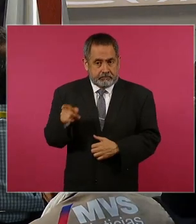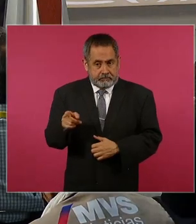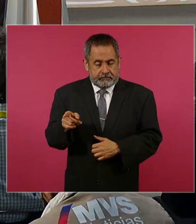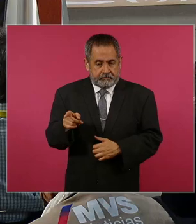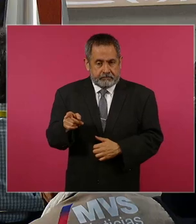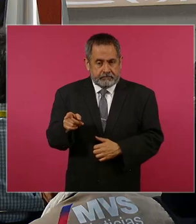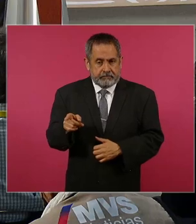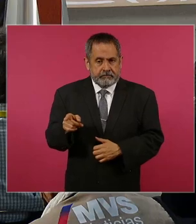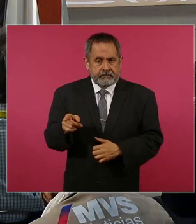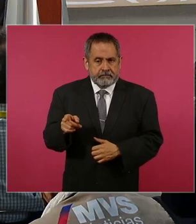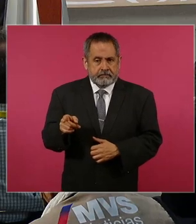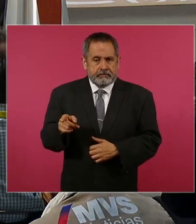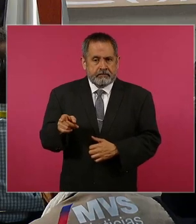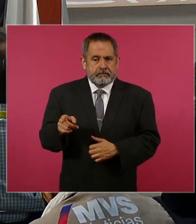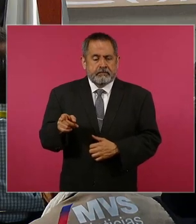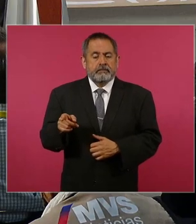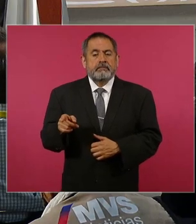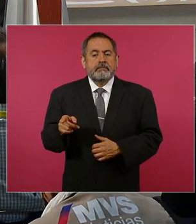democracia.